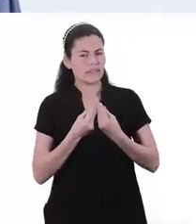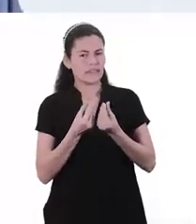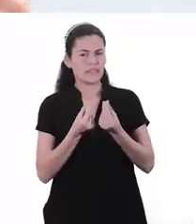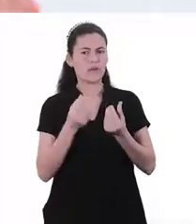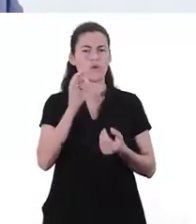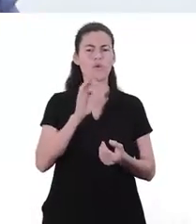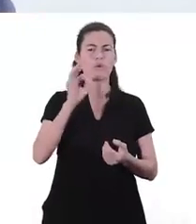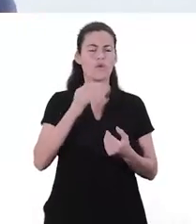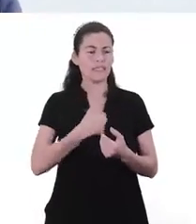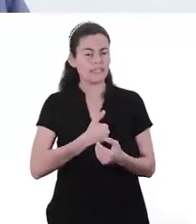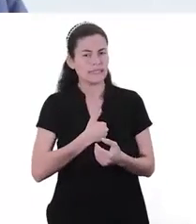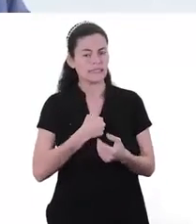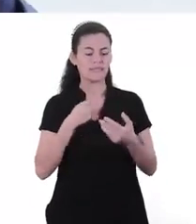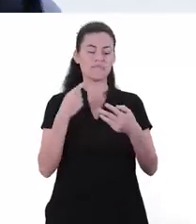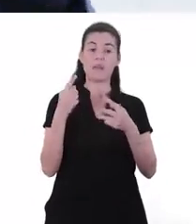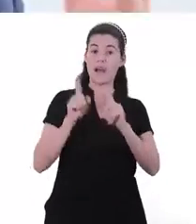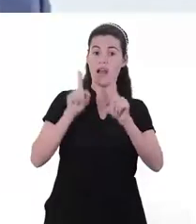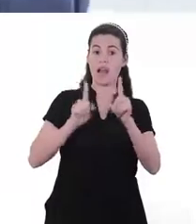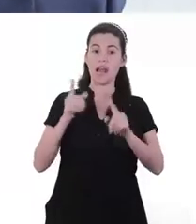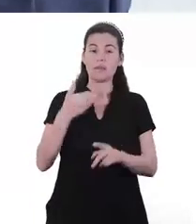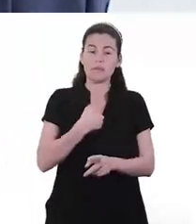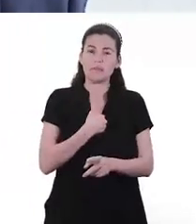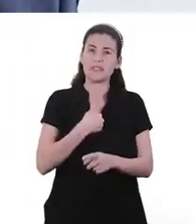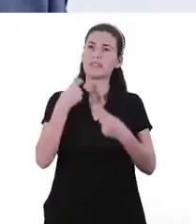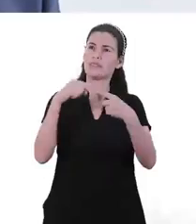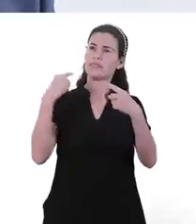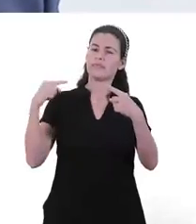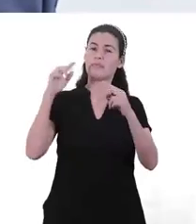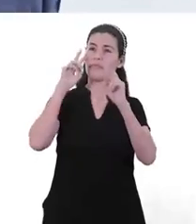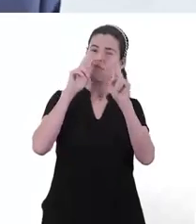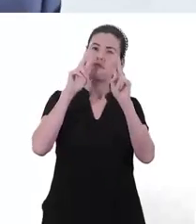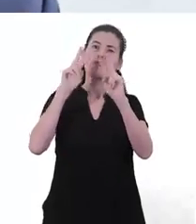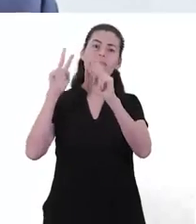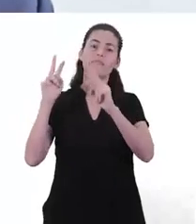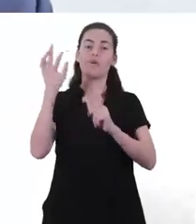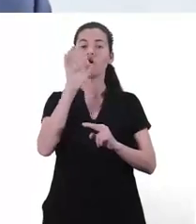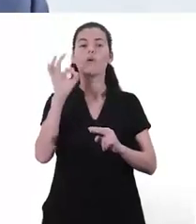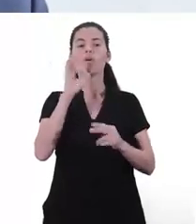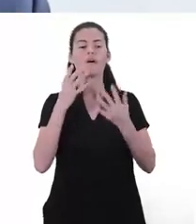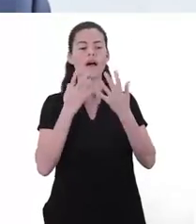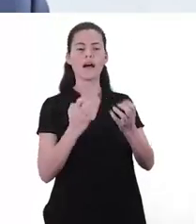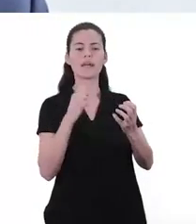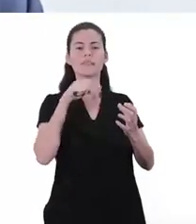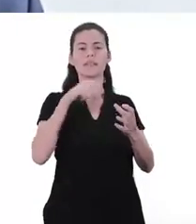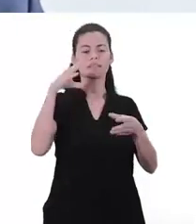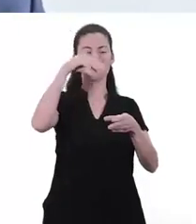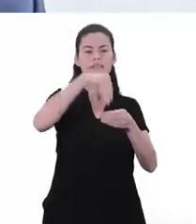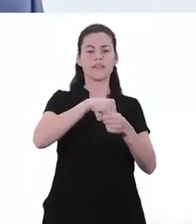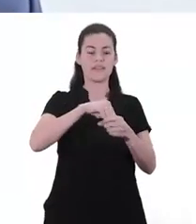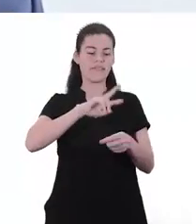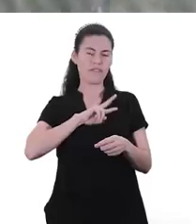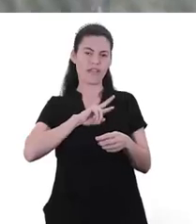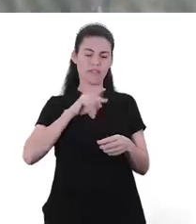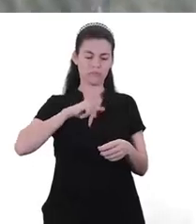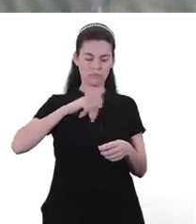la persona, porque uno dice, bueno, el artista tiene una visión más sensible de las cosas, o hablamos de otros atributos de incluir el arte, digamos, en la vida de un